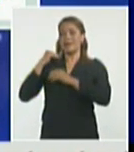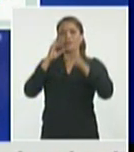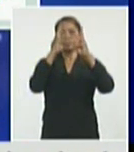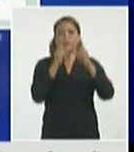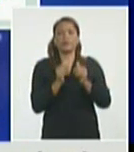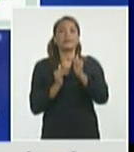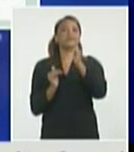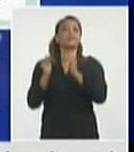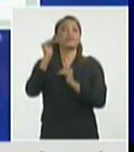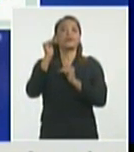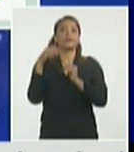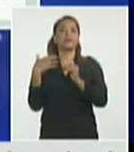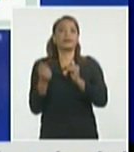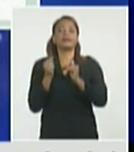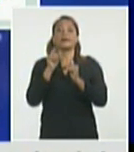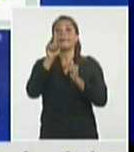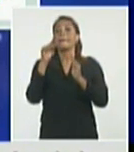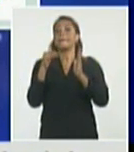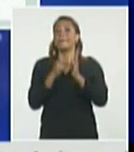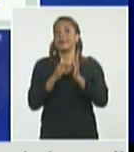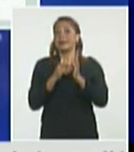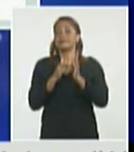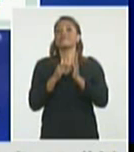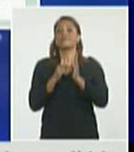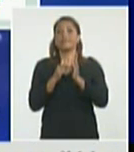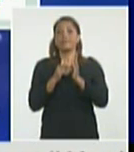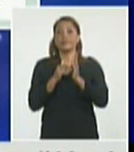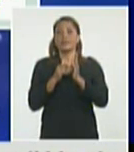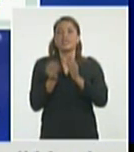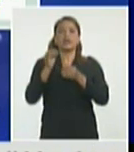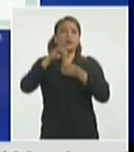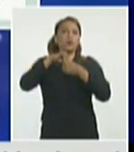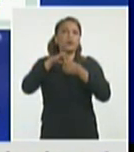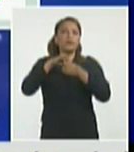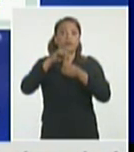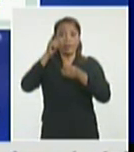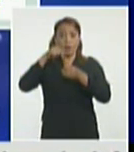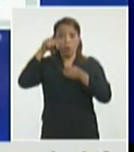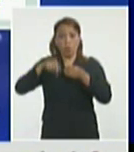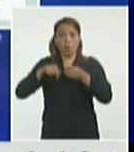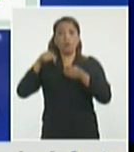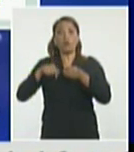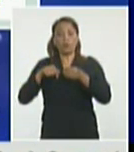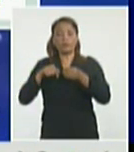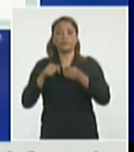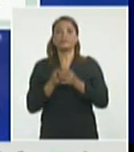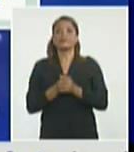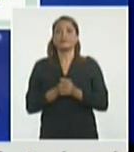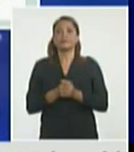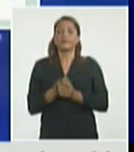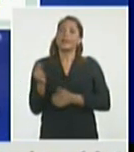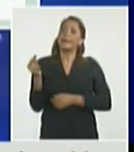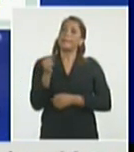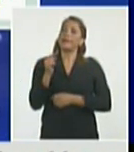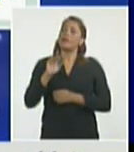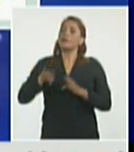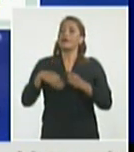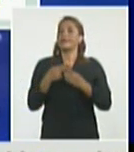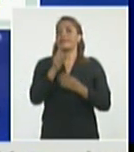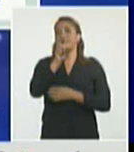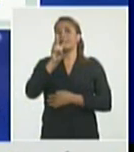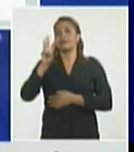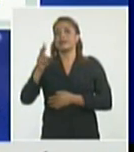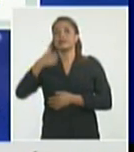por encima de 1.000 casos pediátricos, incluyendo la del día de hoy, excepto el día 13 de